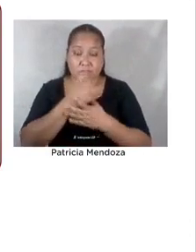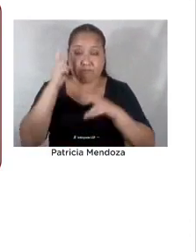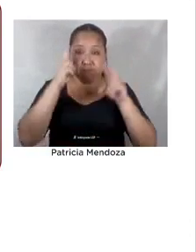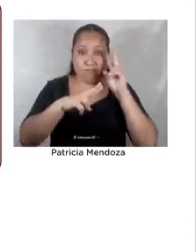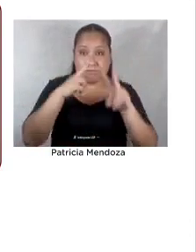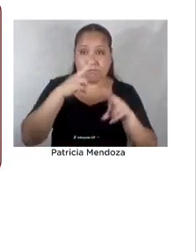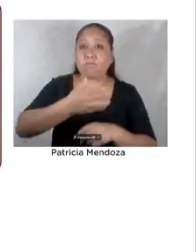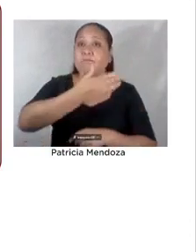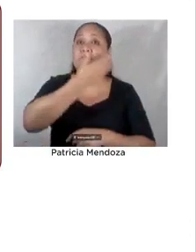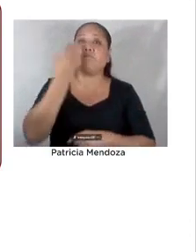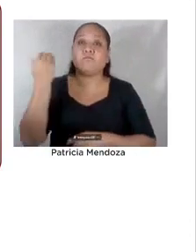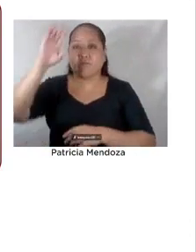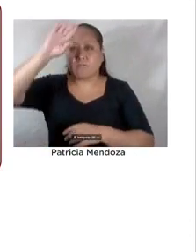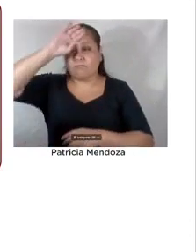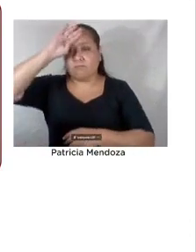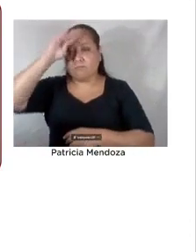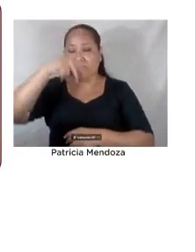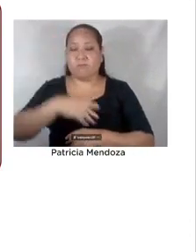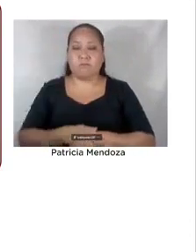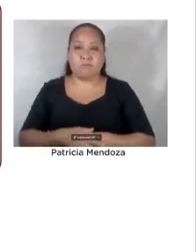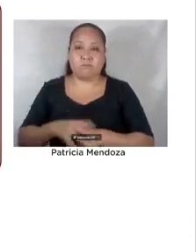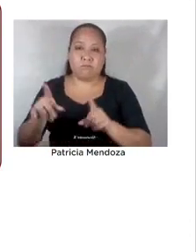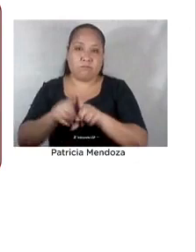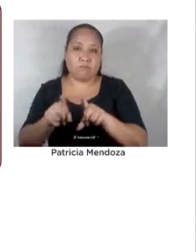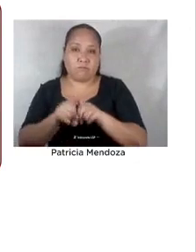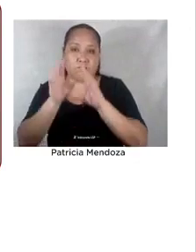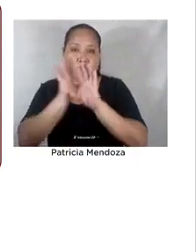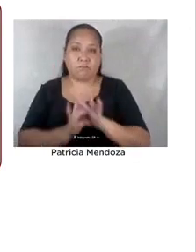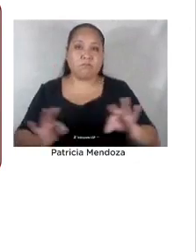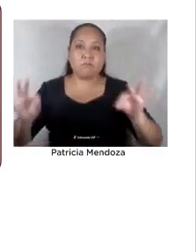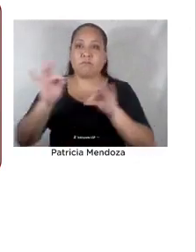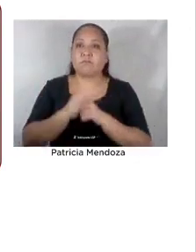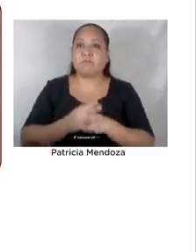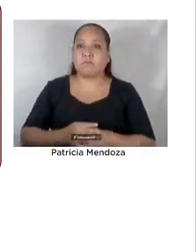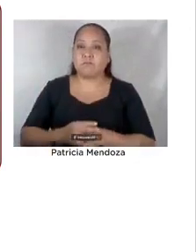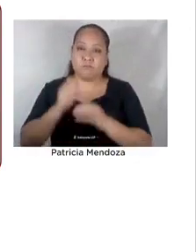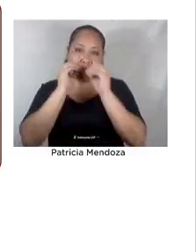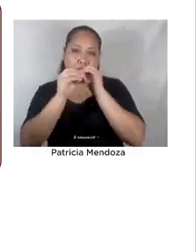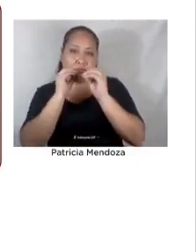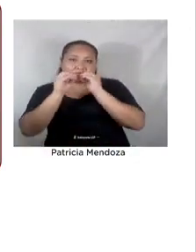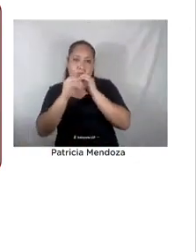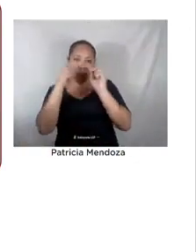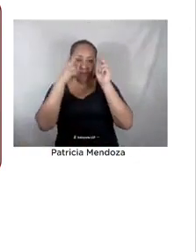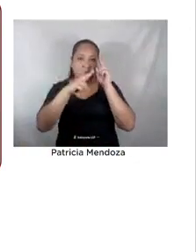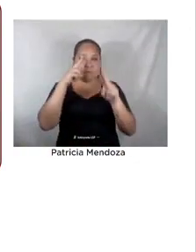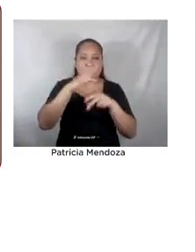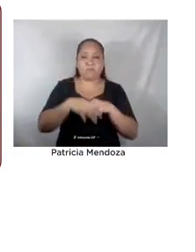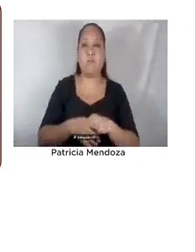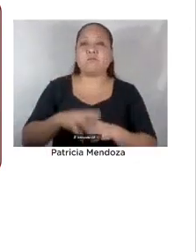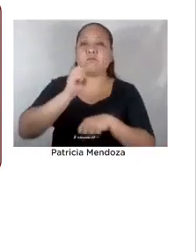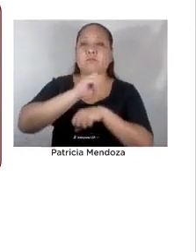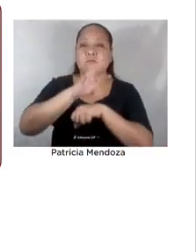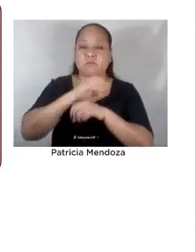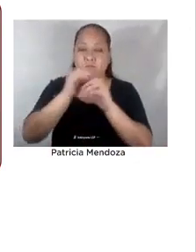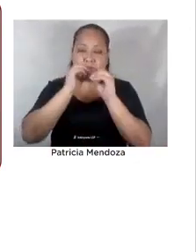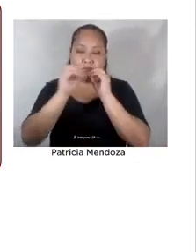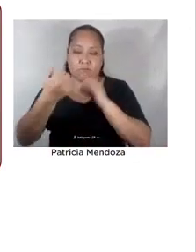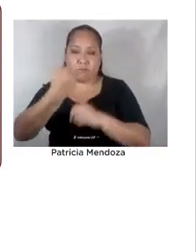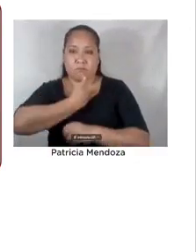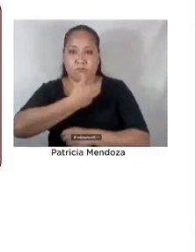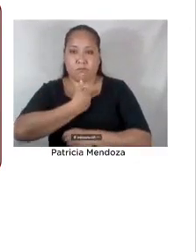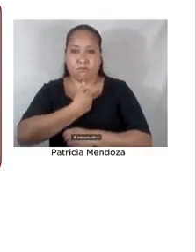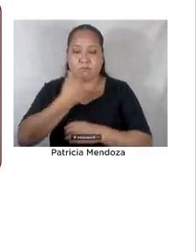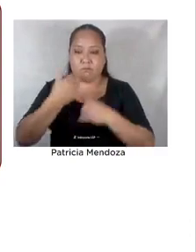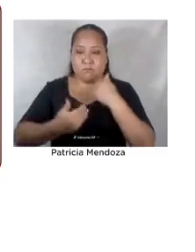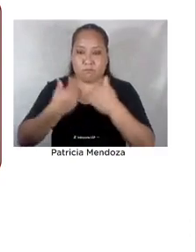¿no? Y también es importante adaptar las recomendaciones a nuestros propios ritmos, de acuerdo al progreso de la